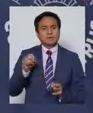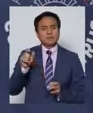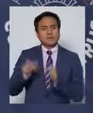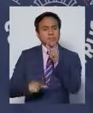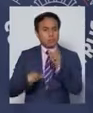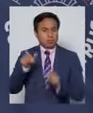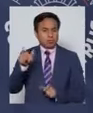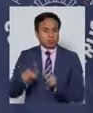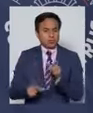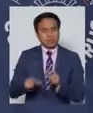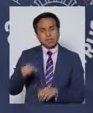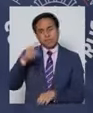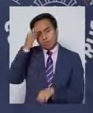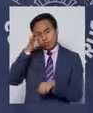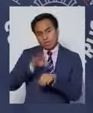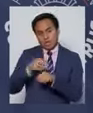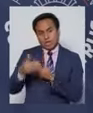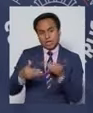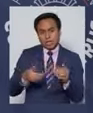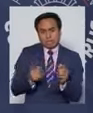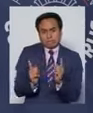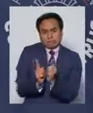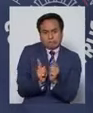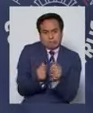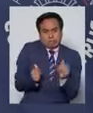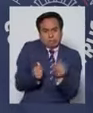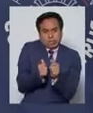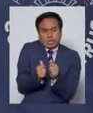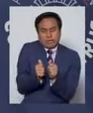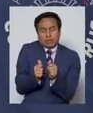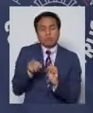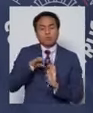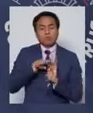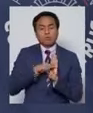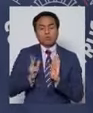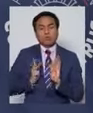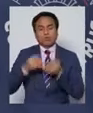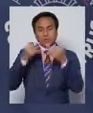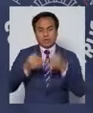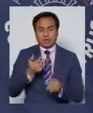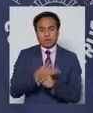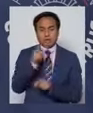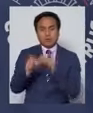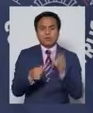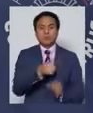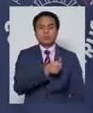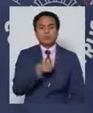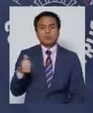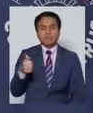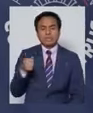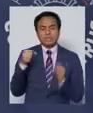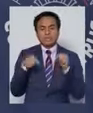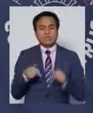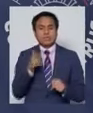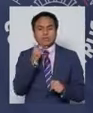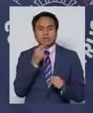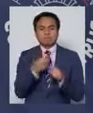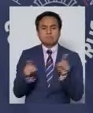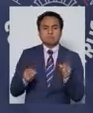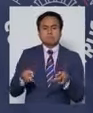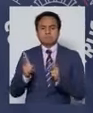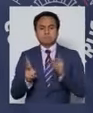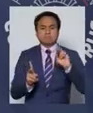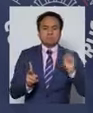de las personas contagiadas y de los contactos estrechos, hay un protocolo oficial para todas las personas. Aquí no hay